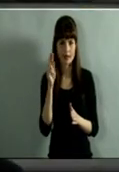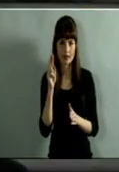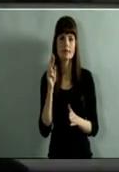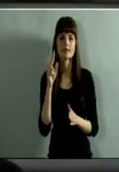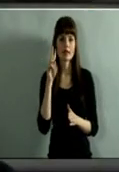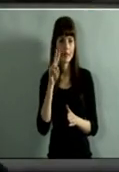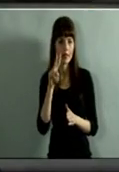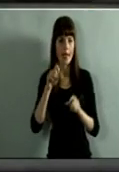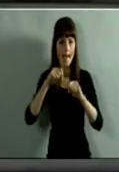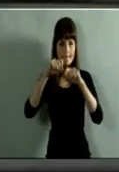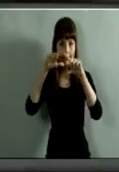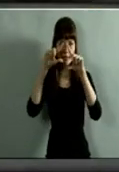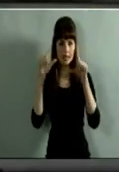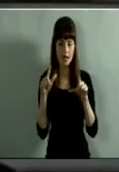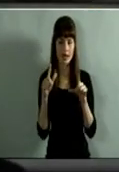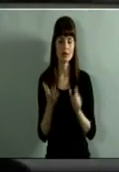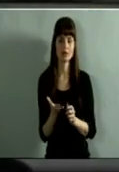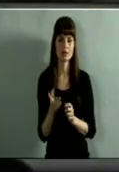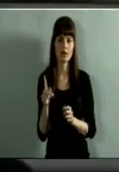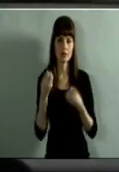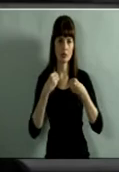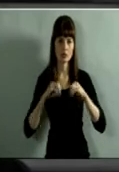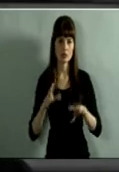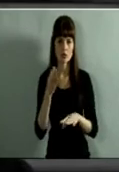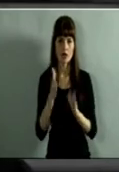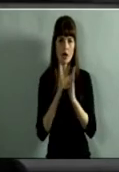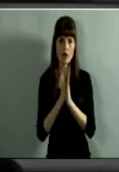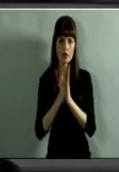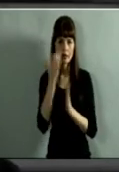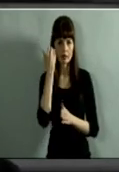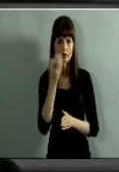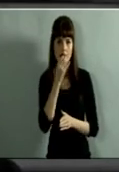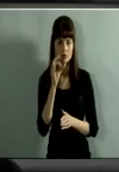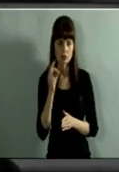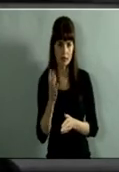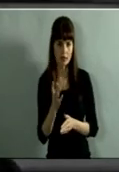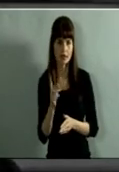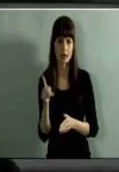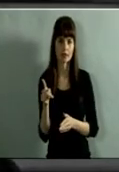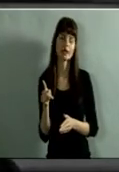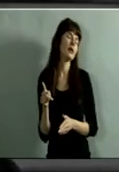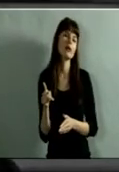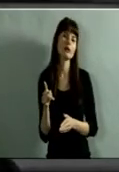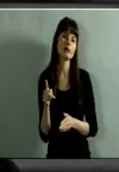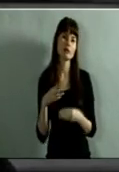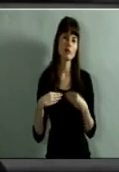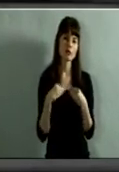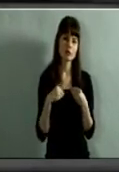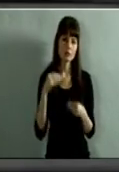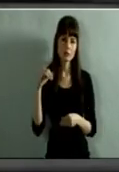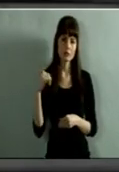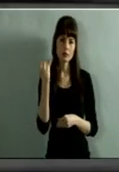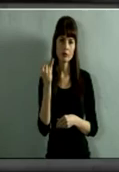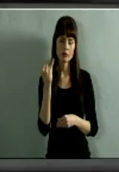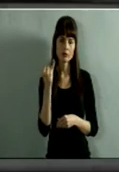Y me pusieron a ayunar y a orar y comencé a hacer estas cosas y un día la